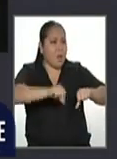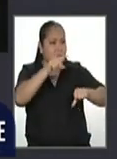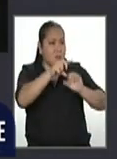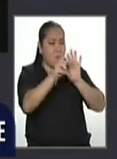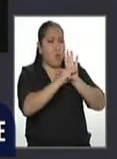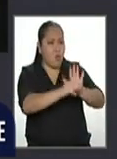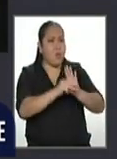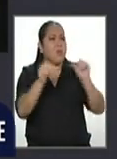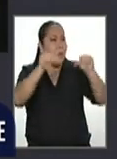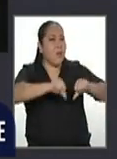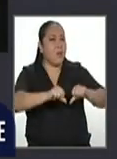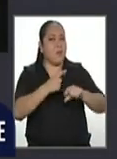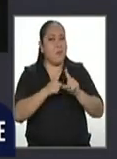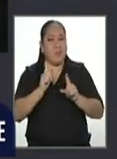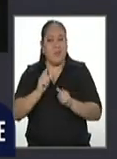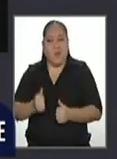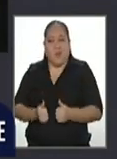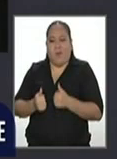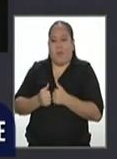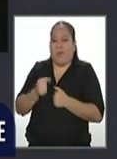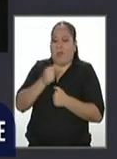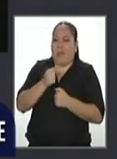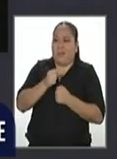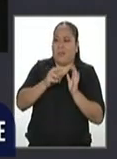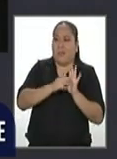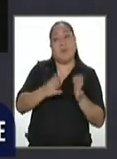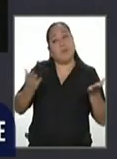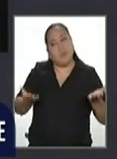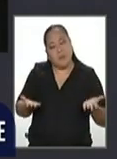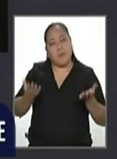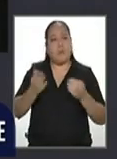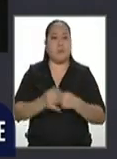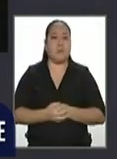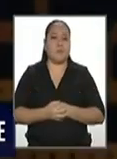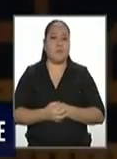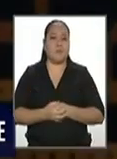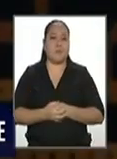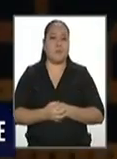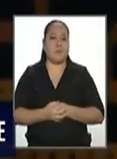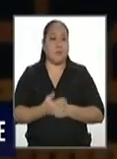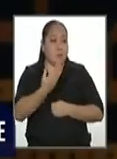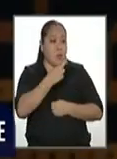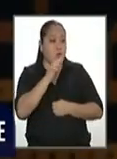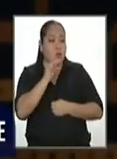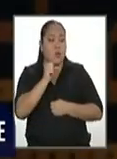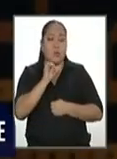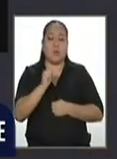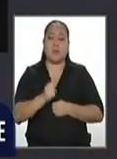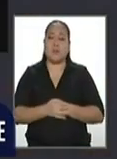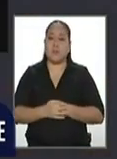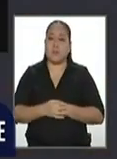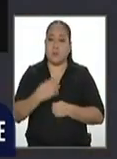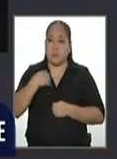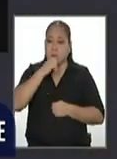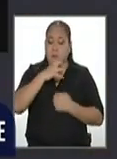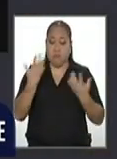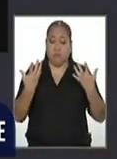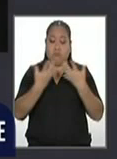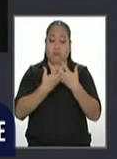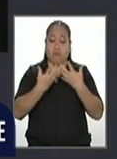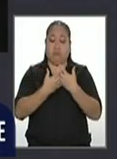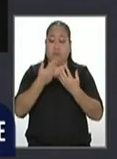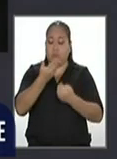modelo, pero no vivir de ese modelo, por favor. Bueno, señora Rosas. Sí, solo por hablar de